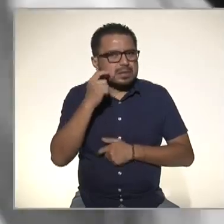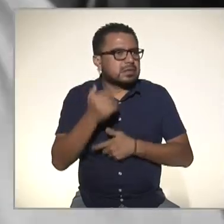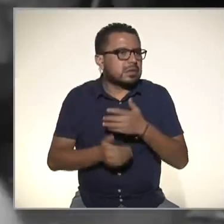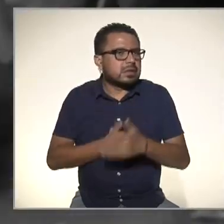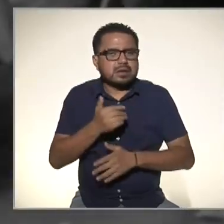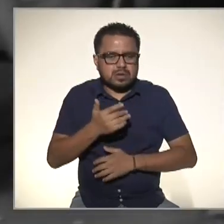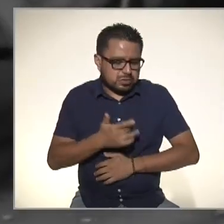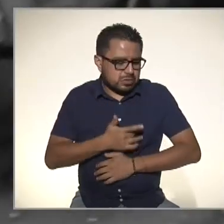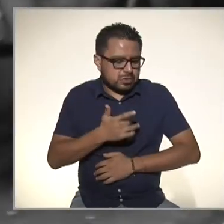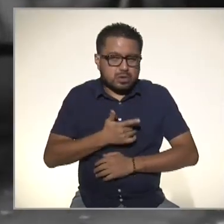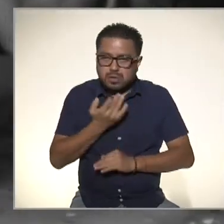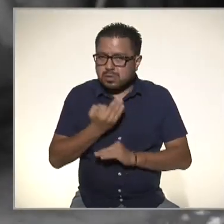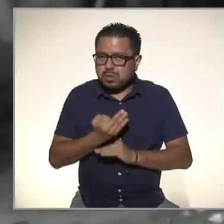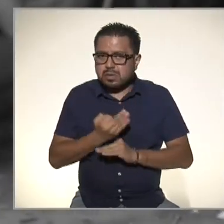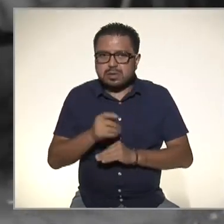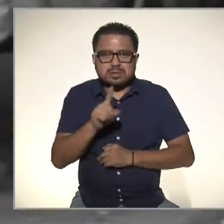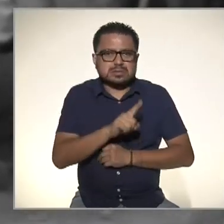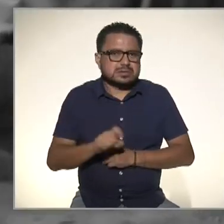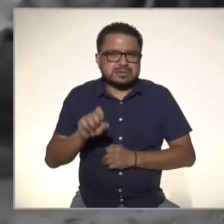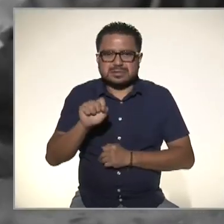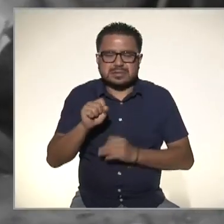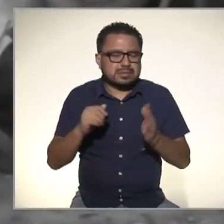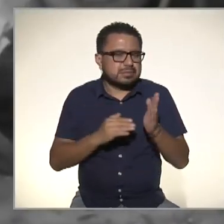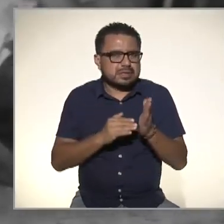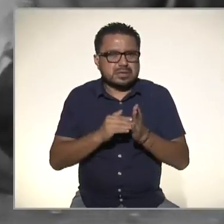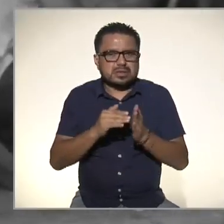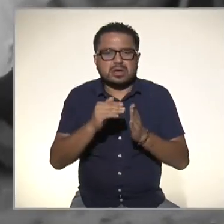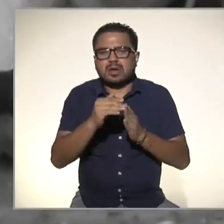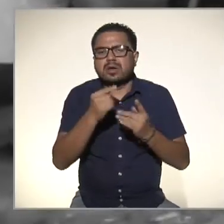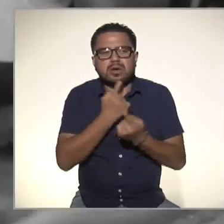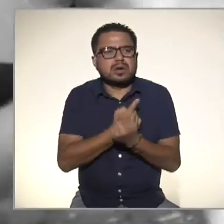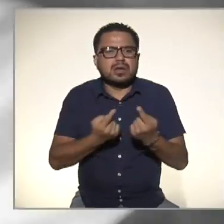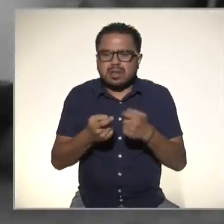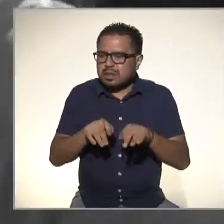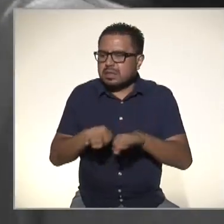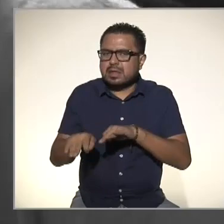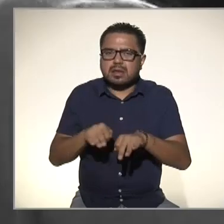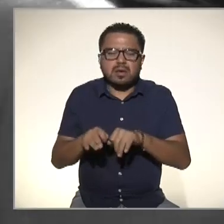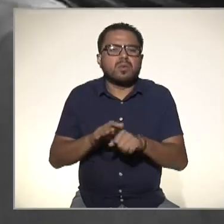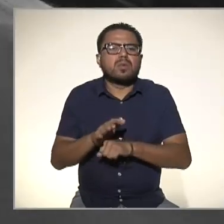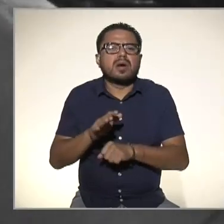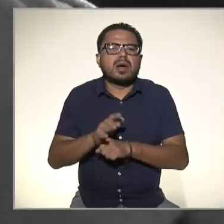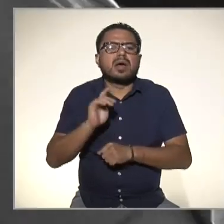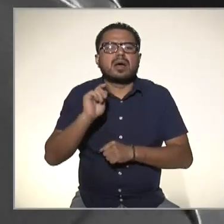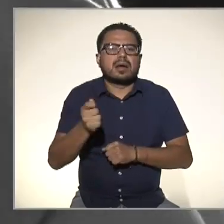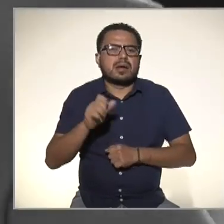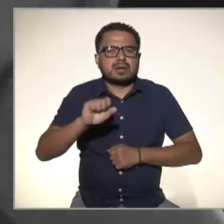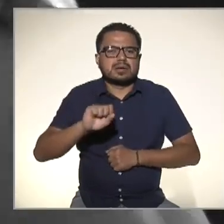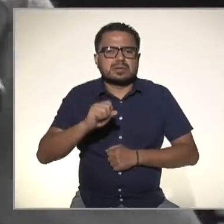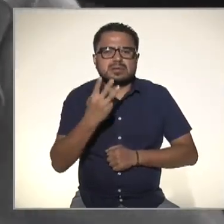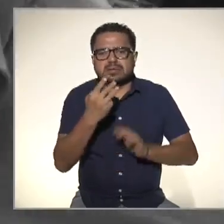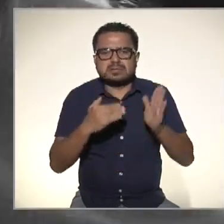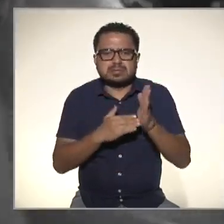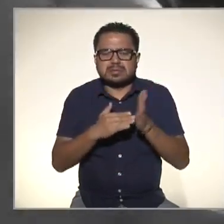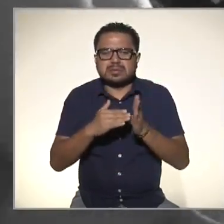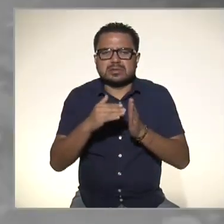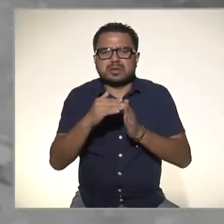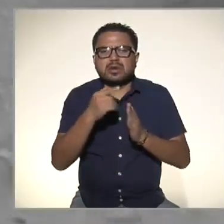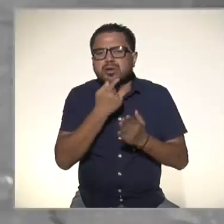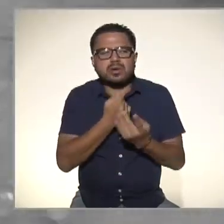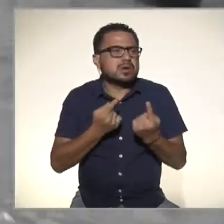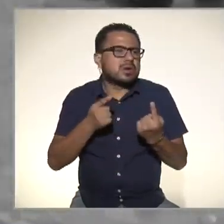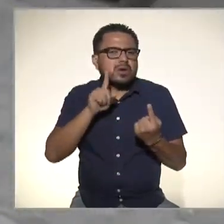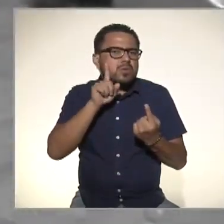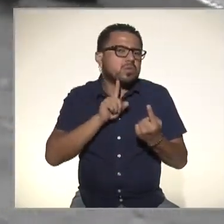estima que actualmente hay 160 millones de menores que trabajan, de los cuales 63 millones eran niñas